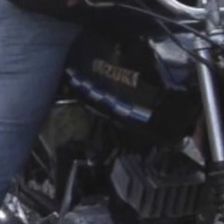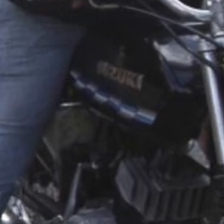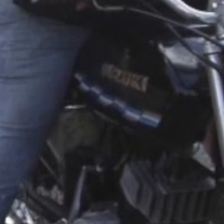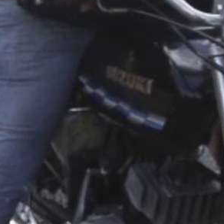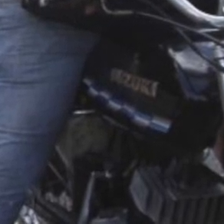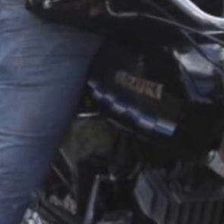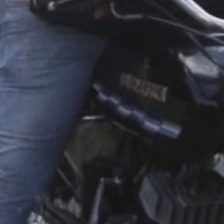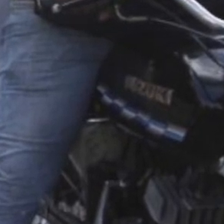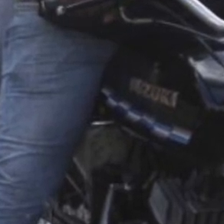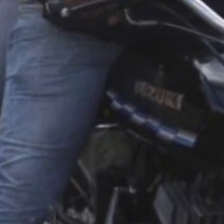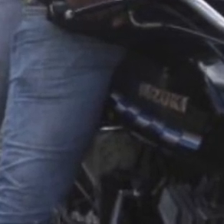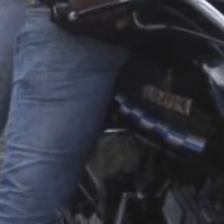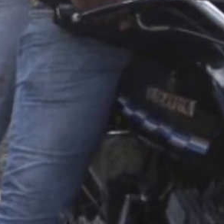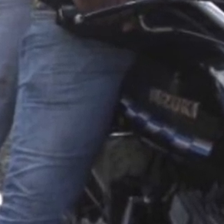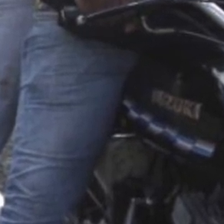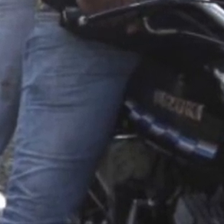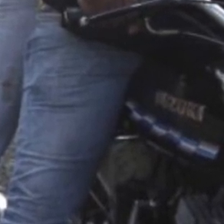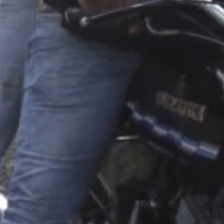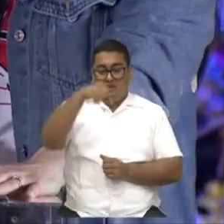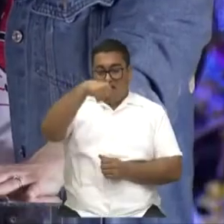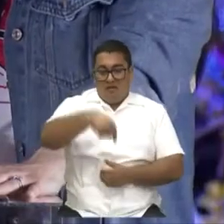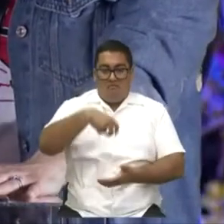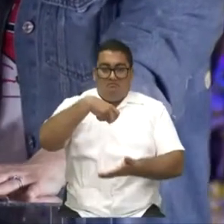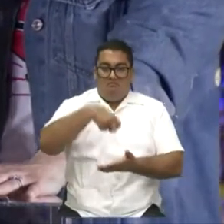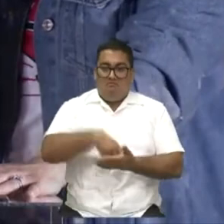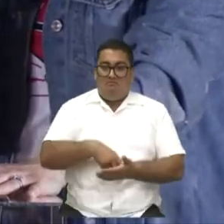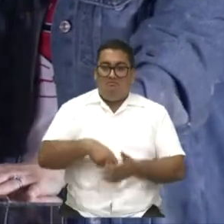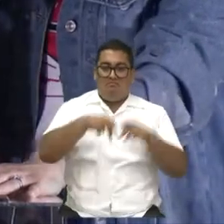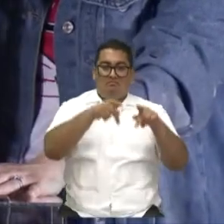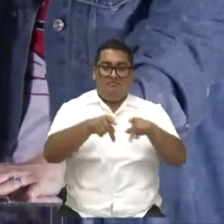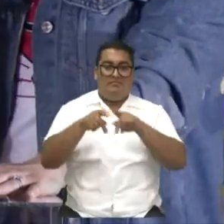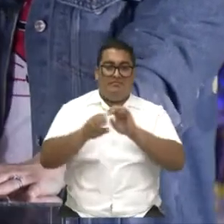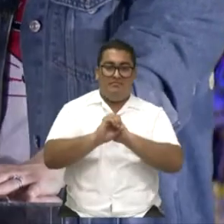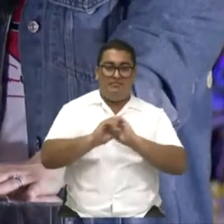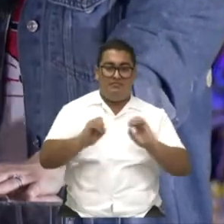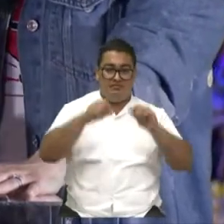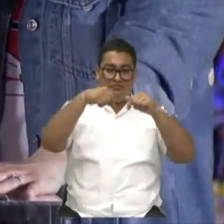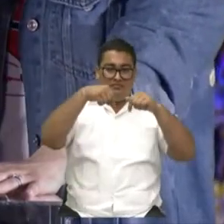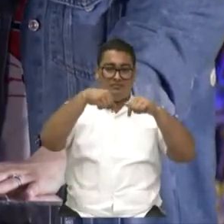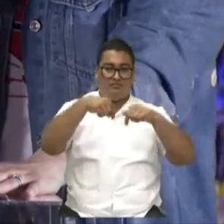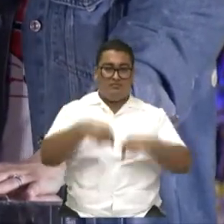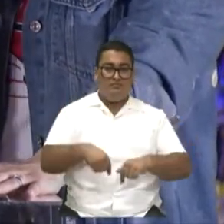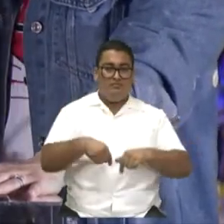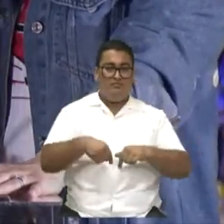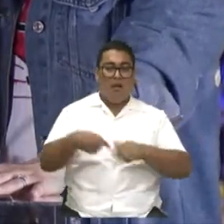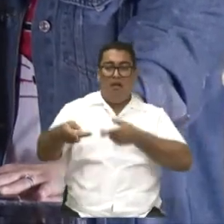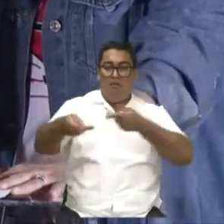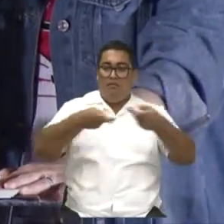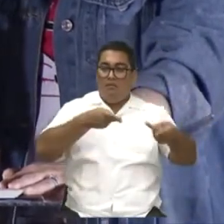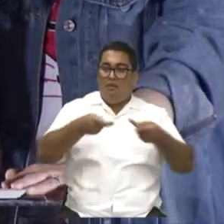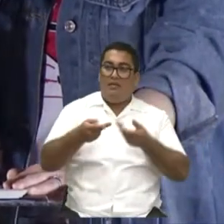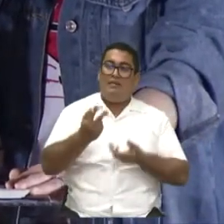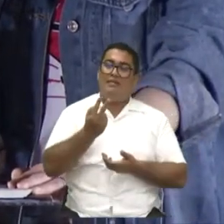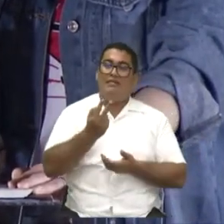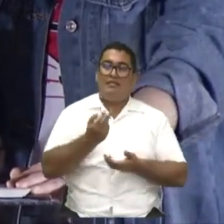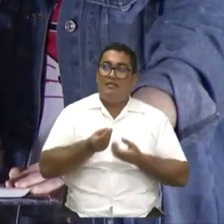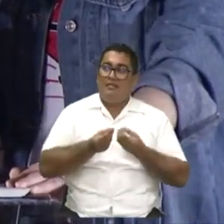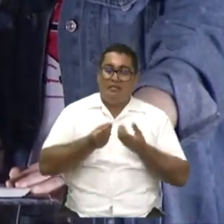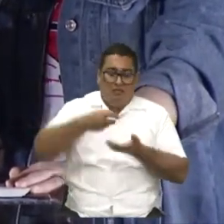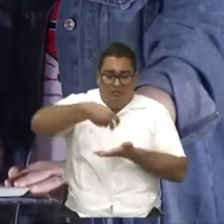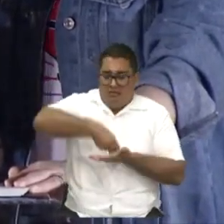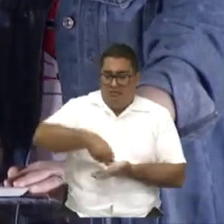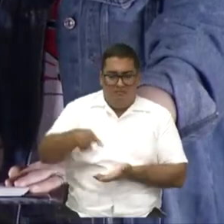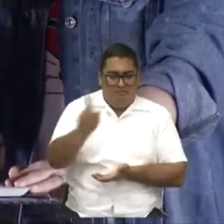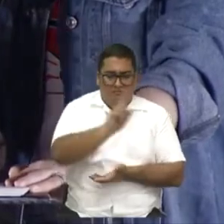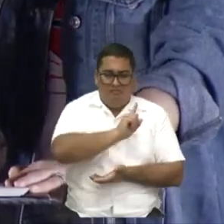apenas un 7% de delincuencia. La vicemandataria ilegítima Rosario Murillo agradeció por los